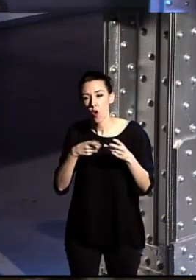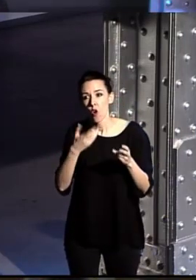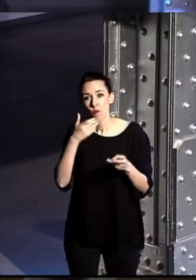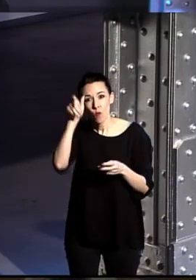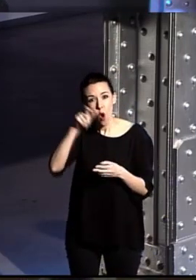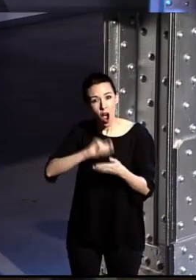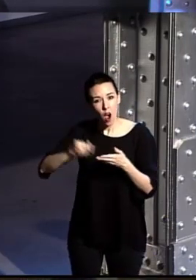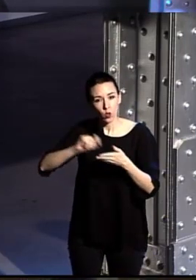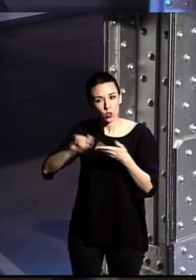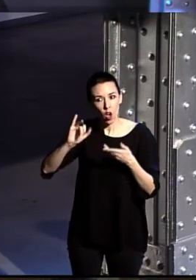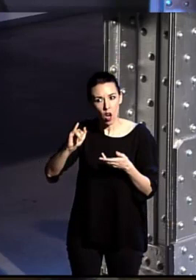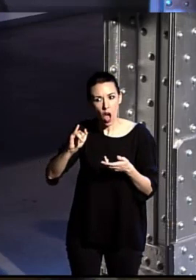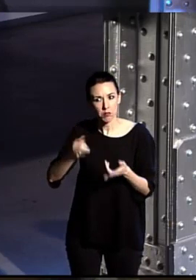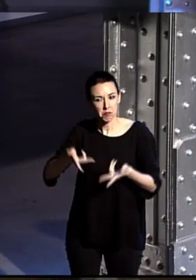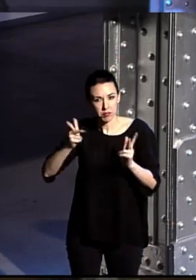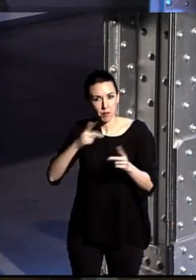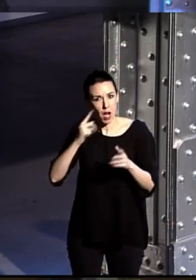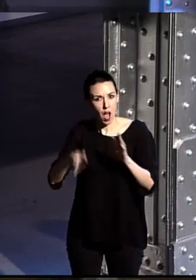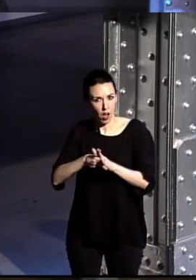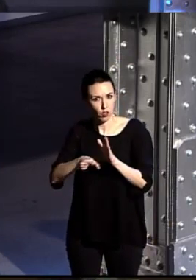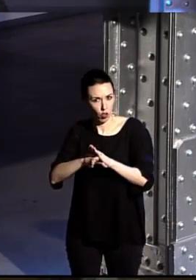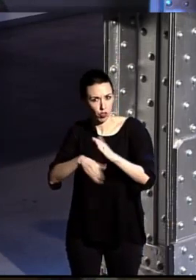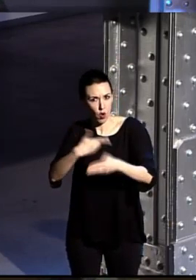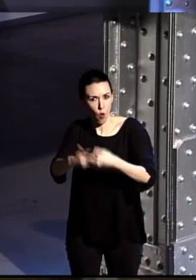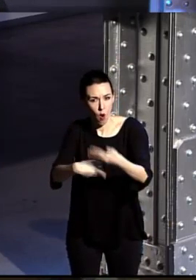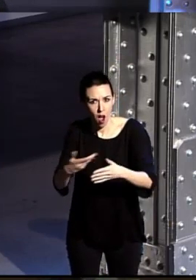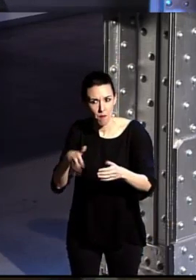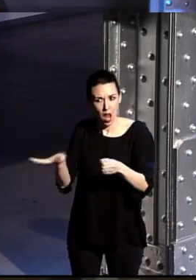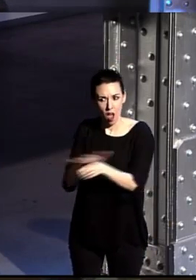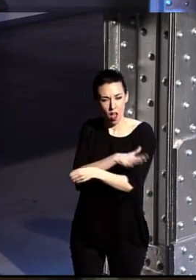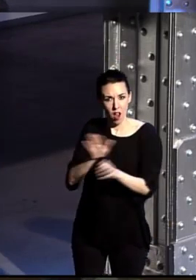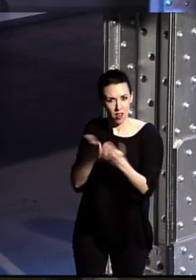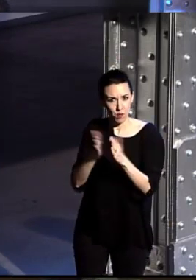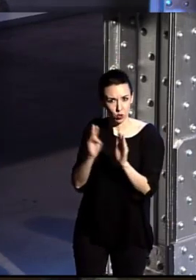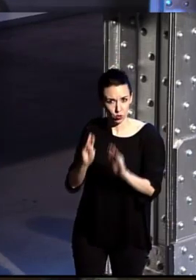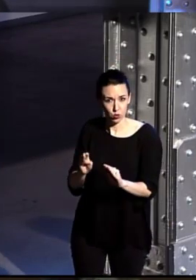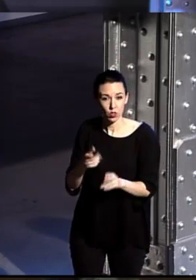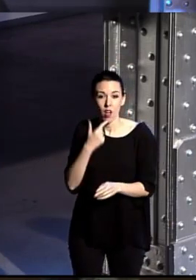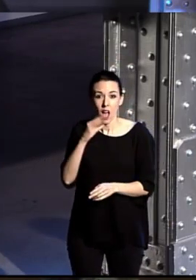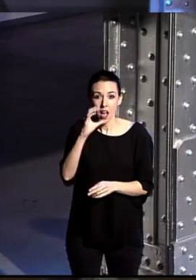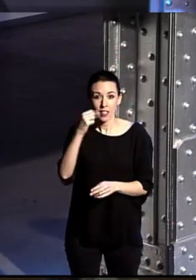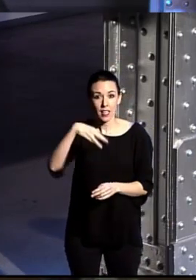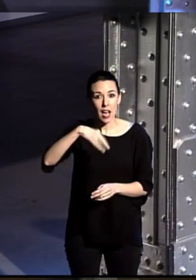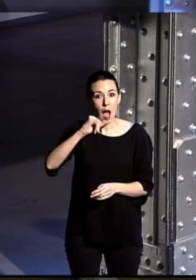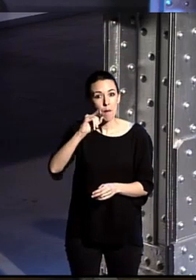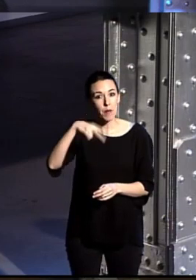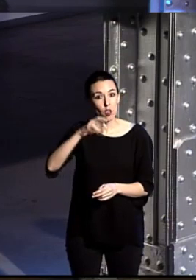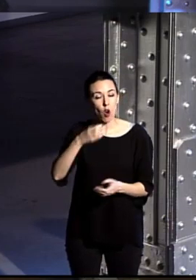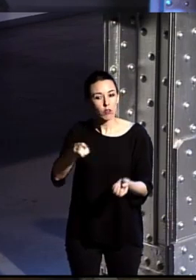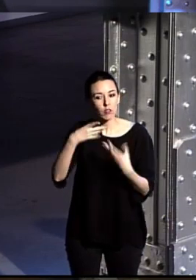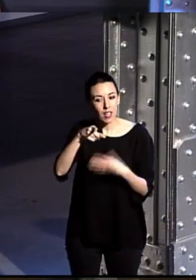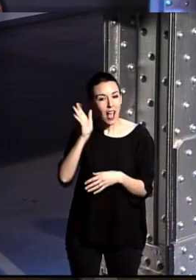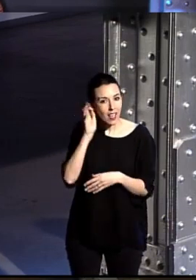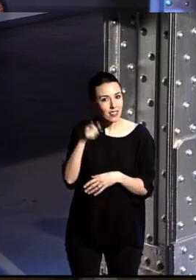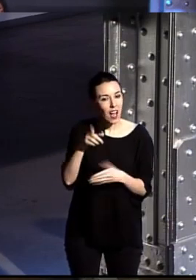autor que sigue teniendo tanta vigencia como para que siga habiendo superproducciones basadas en su obra. Nos contaba Camino que ella sí que se ha leído...